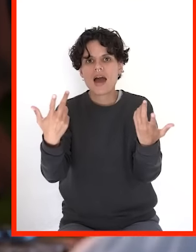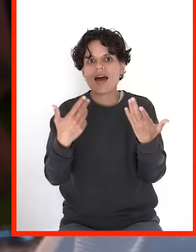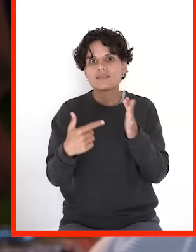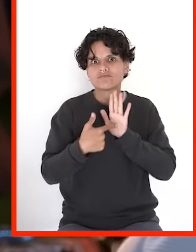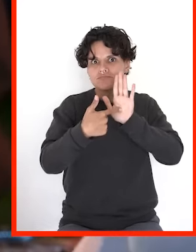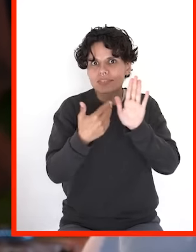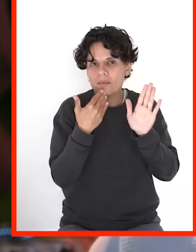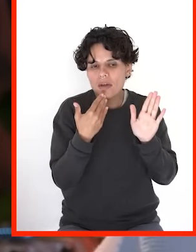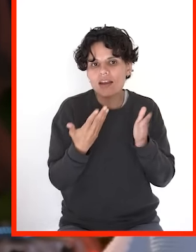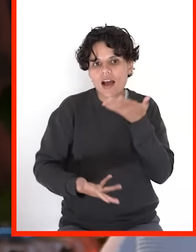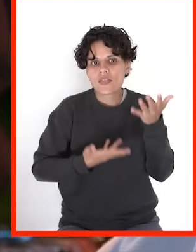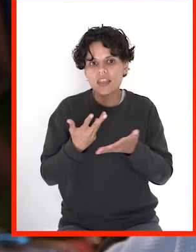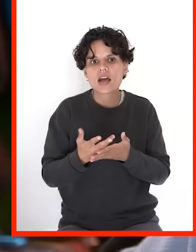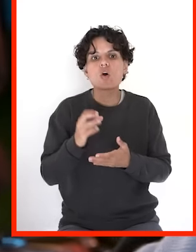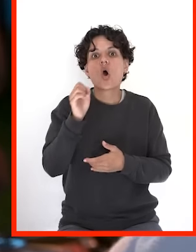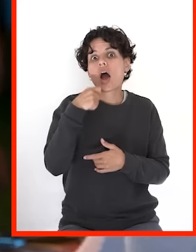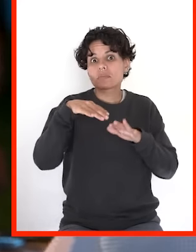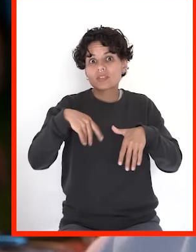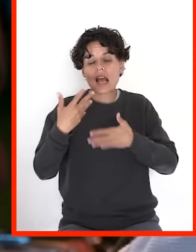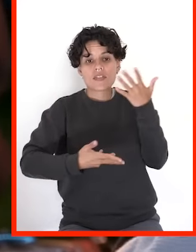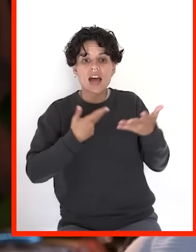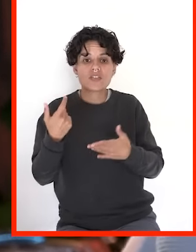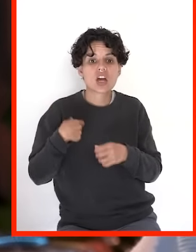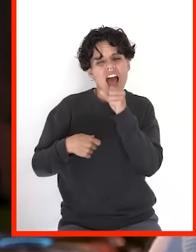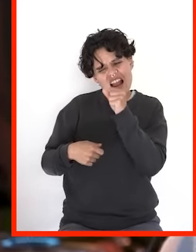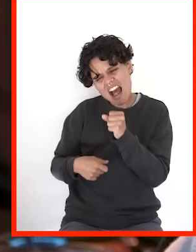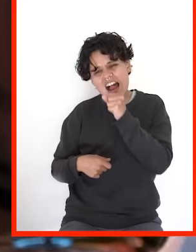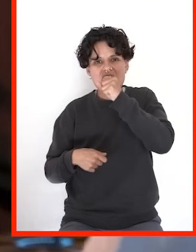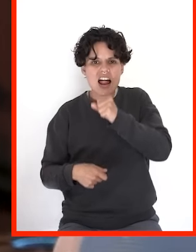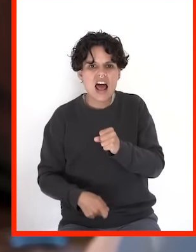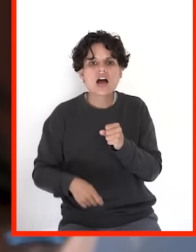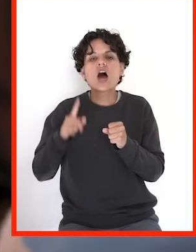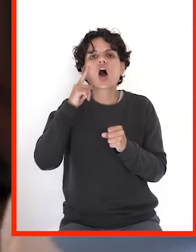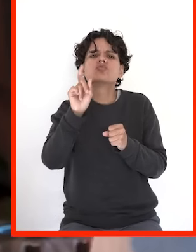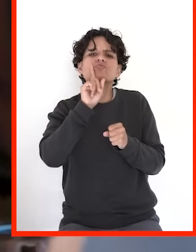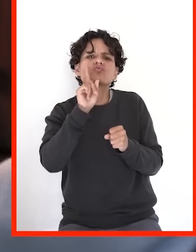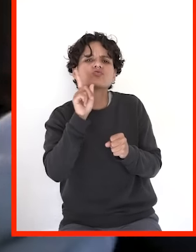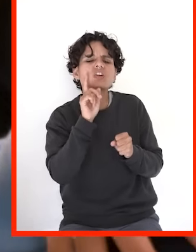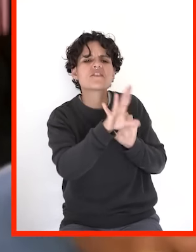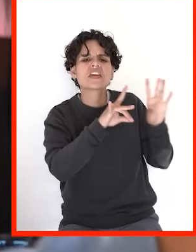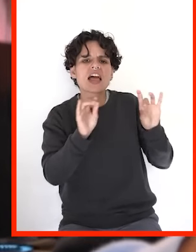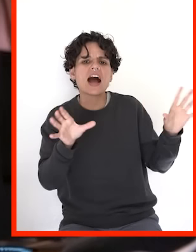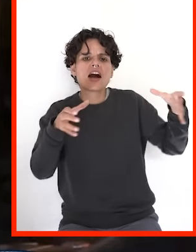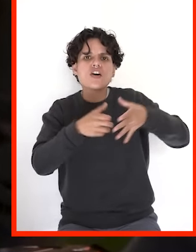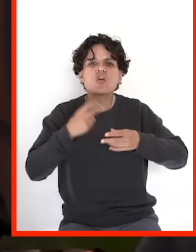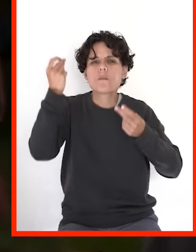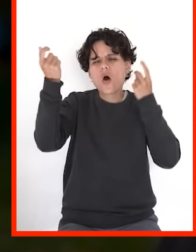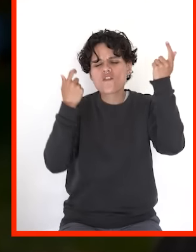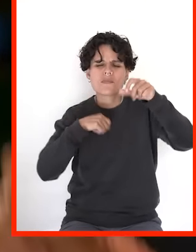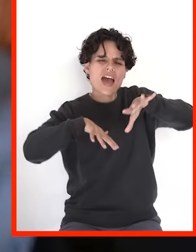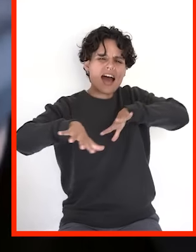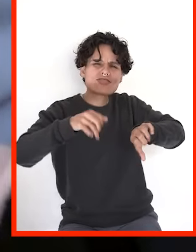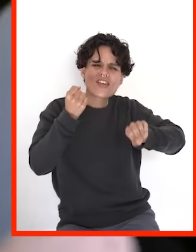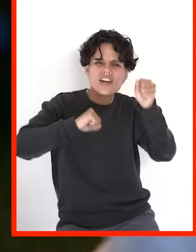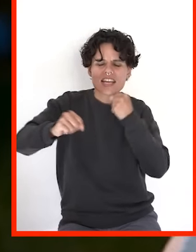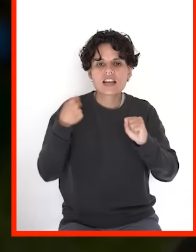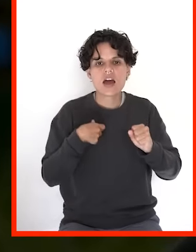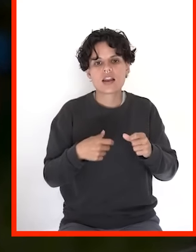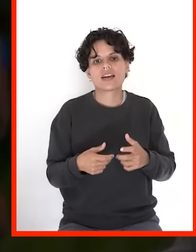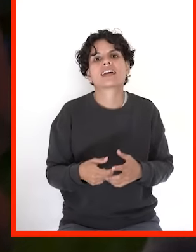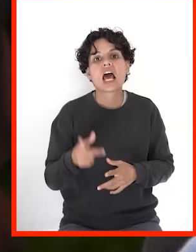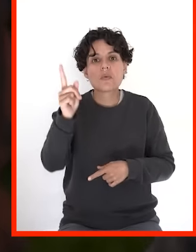show. Oye, en el pleno show de Chamanes, así reventándola, tengo unos invitados aquí, Movimiento Original, y nosotros cantamos así, nos tiraban